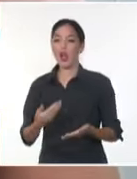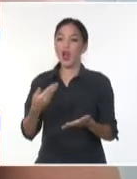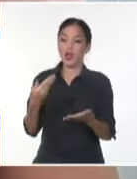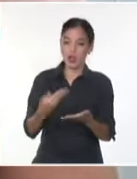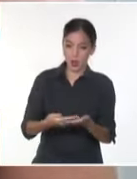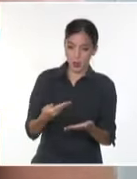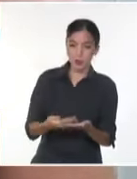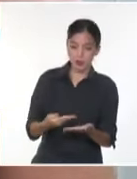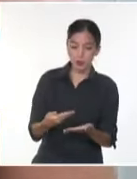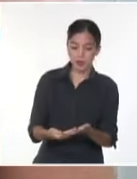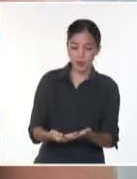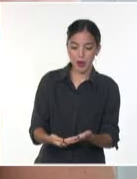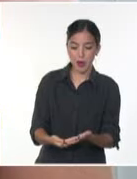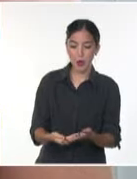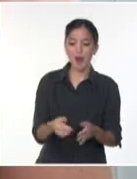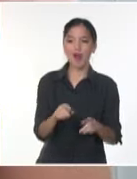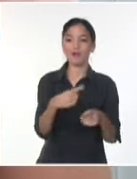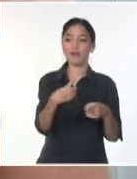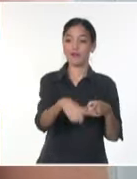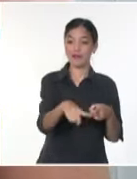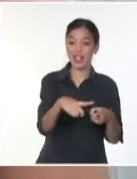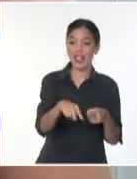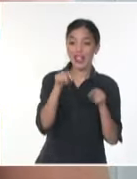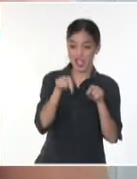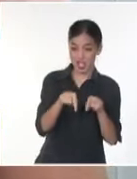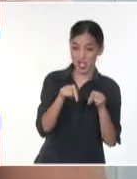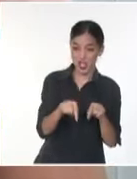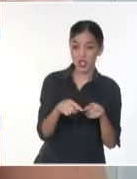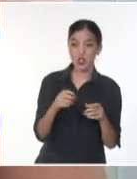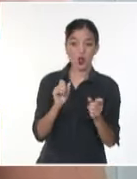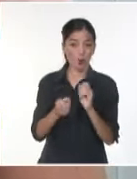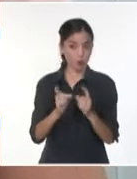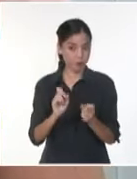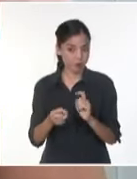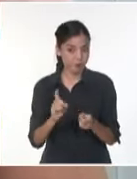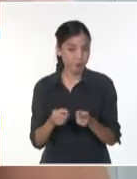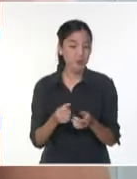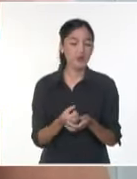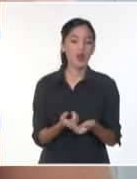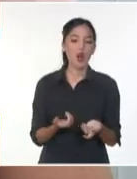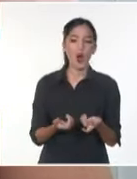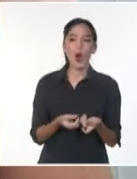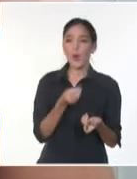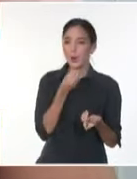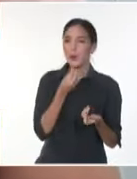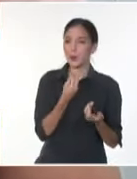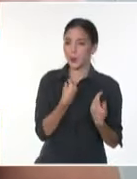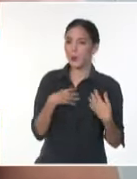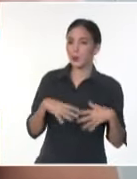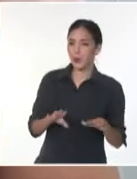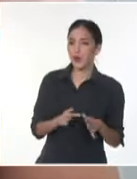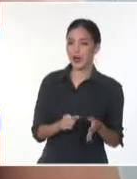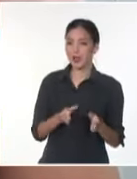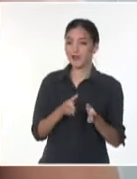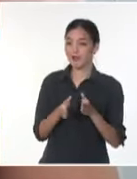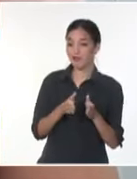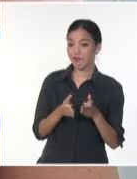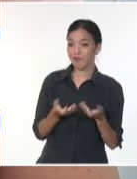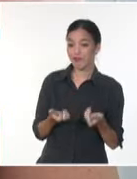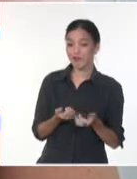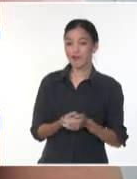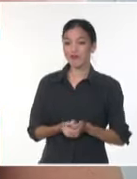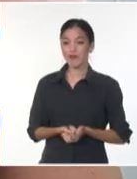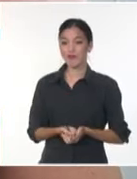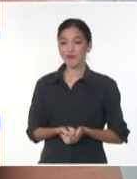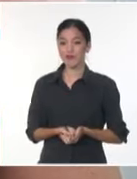homologado pues tiene que tramitar con una importadora cubana insisto una importadora cubana la solicitud